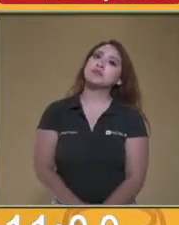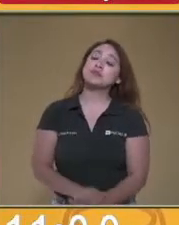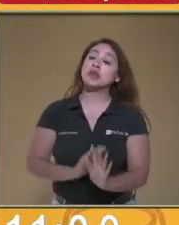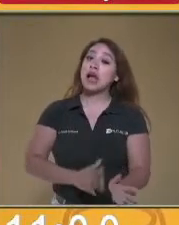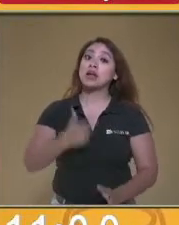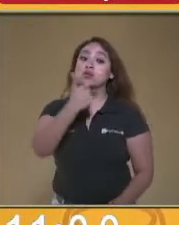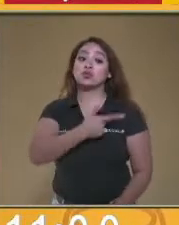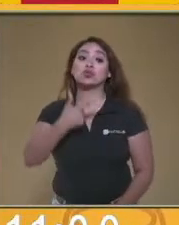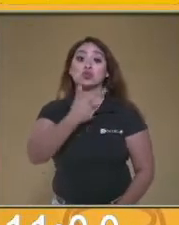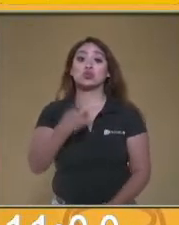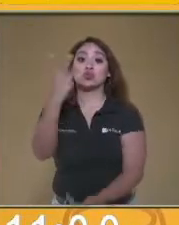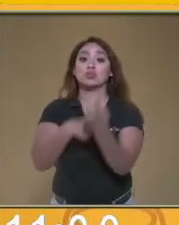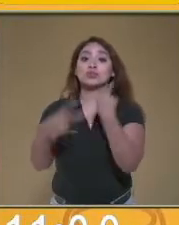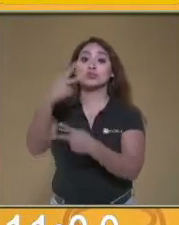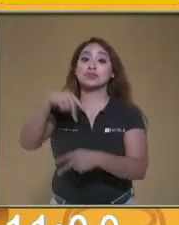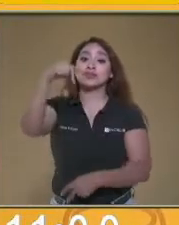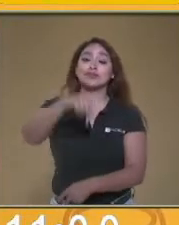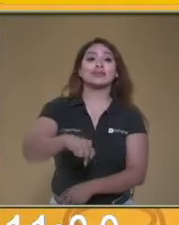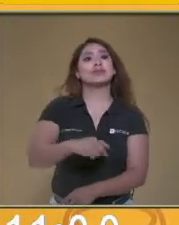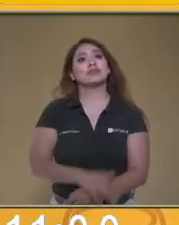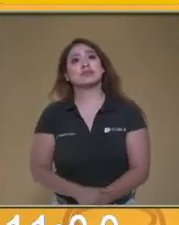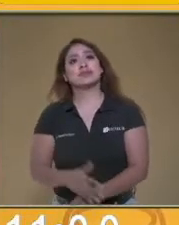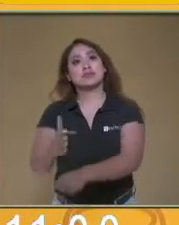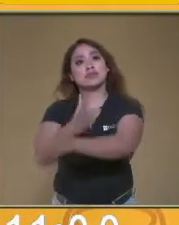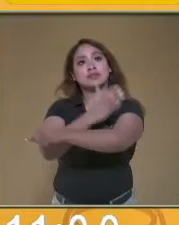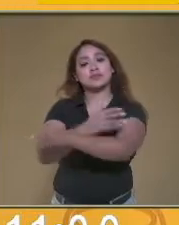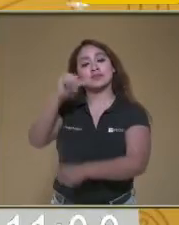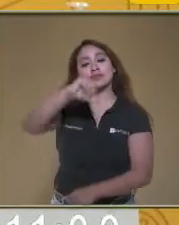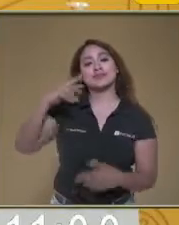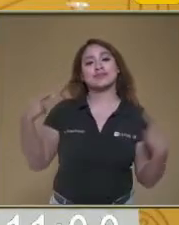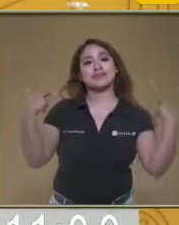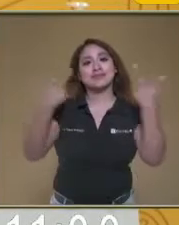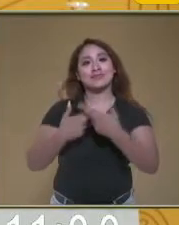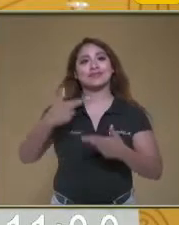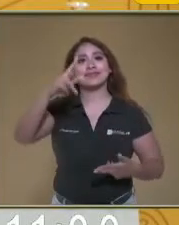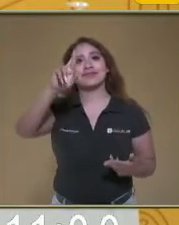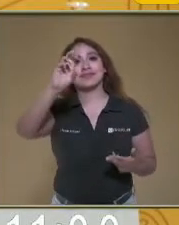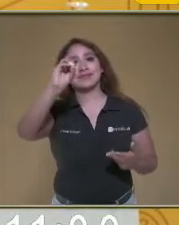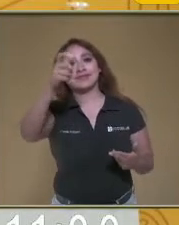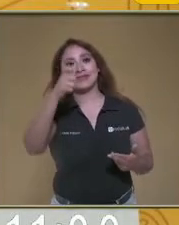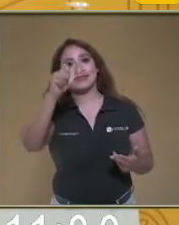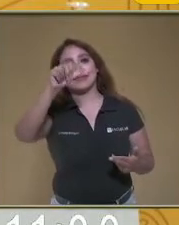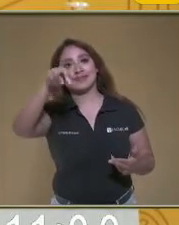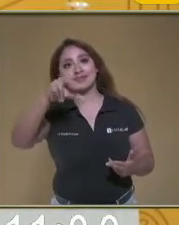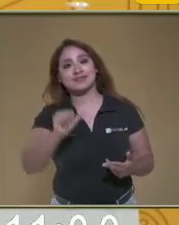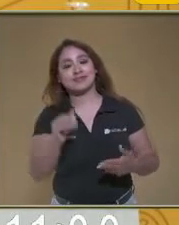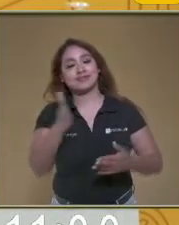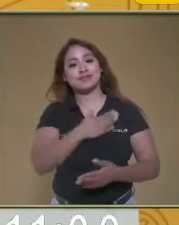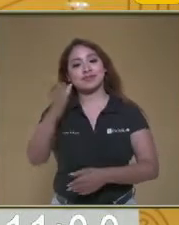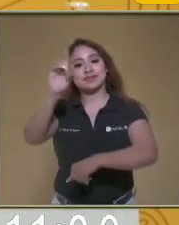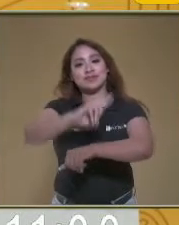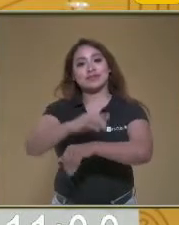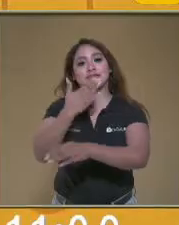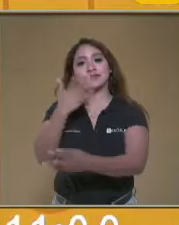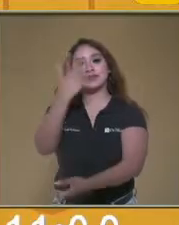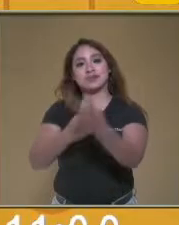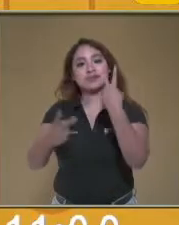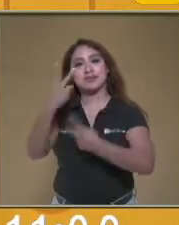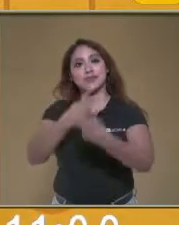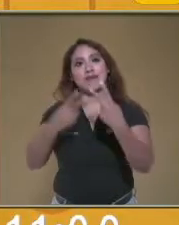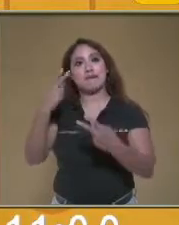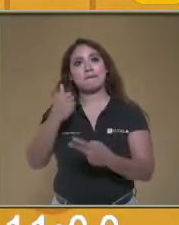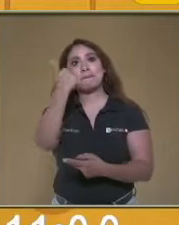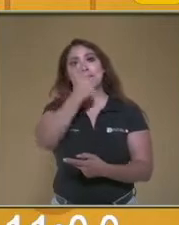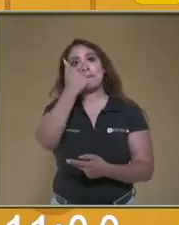gusto tenerte de nuevo aquí y me acompaña el día de hoy la maestra Roxana. Muy buenos días a todos, bienvenidos a nuestros alumnos de